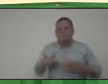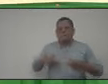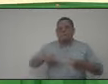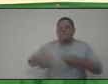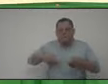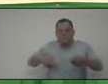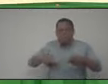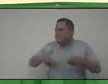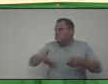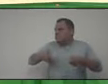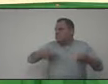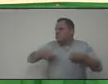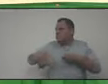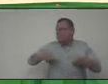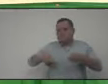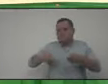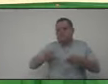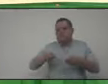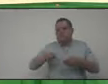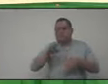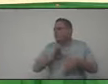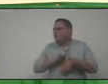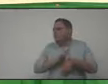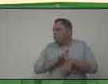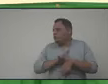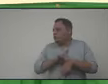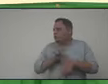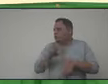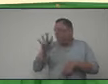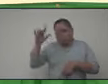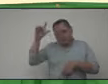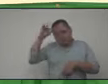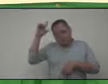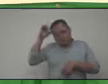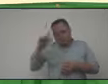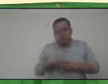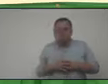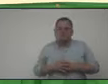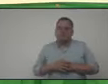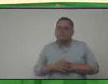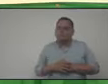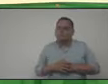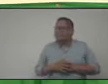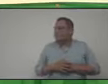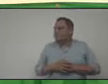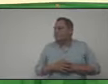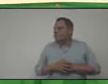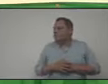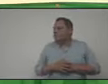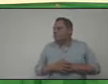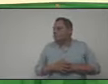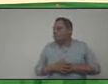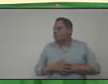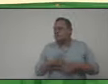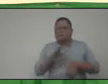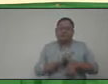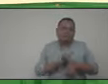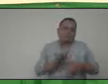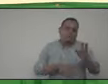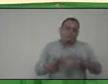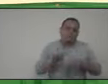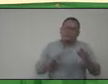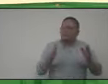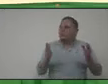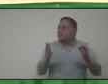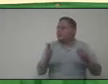mucho y le pedimos pues a los médicos, a toda la red de prestación de servicios, aquí con la doctora Costanza decíamos, vamos a